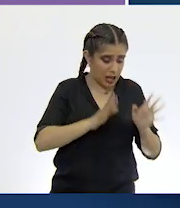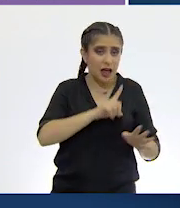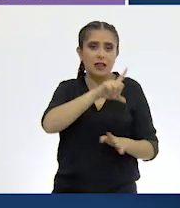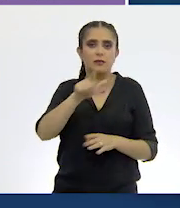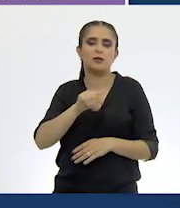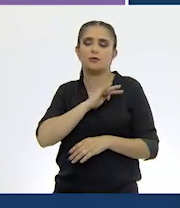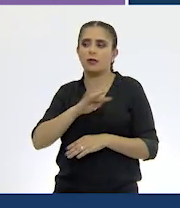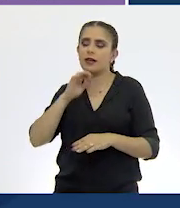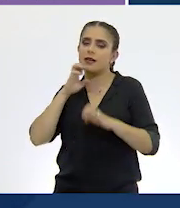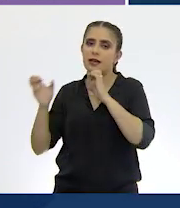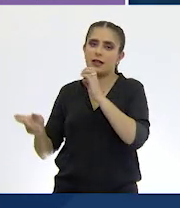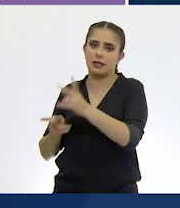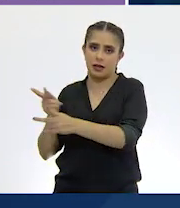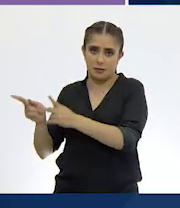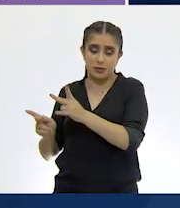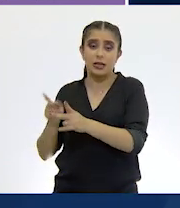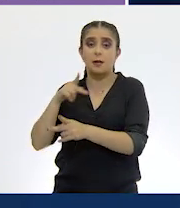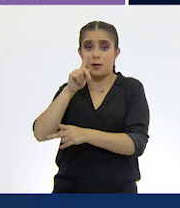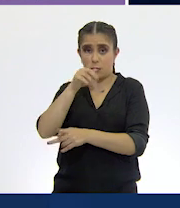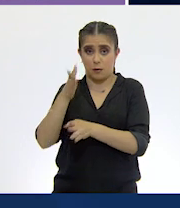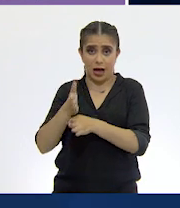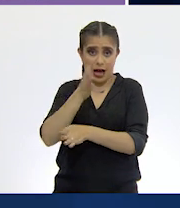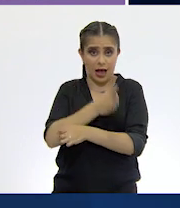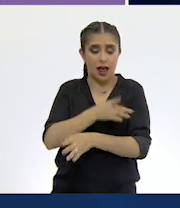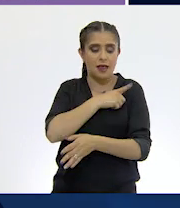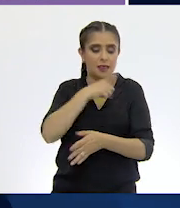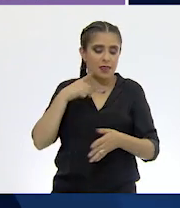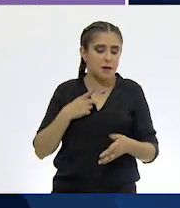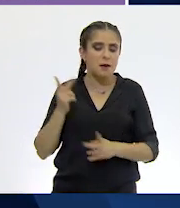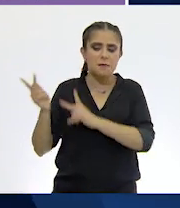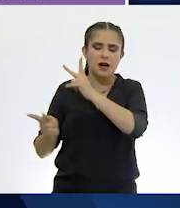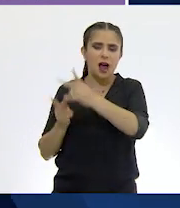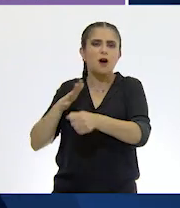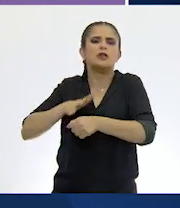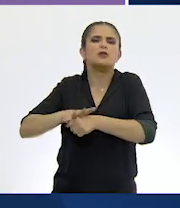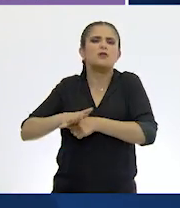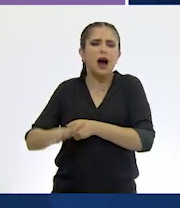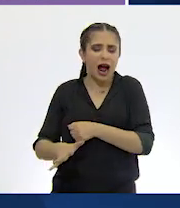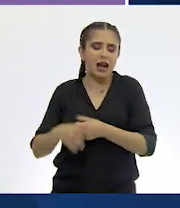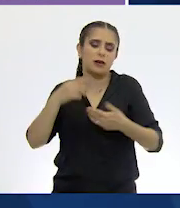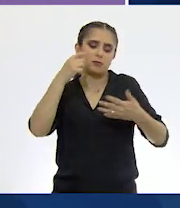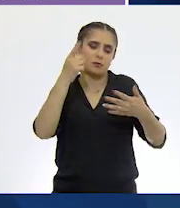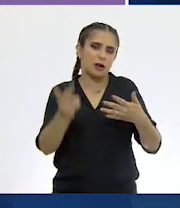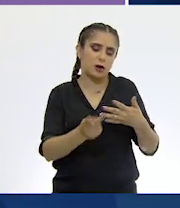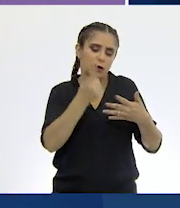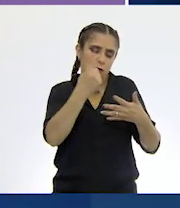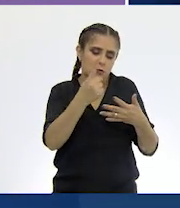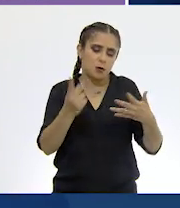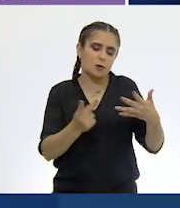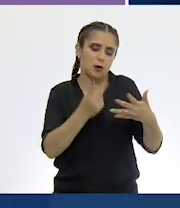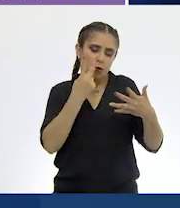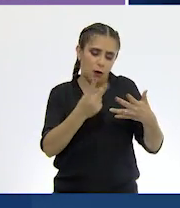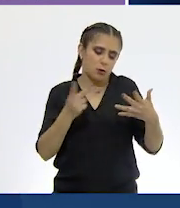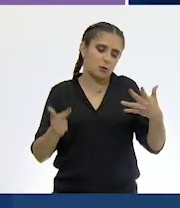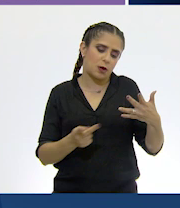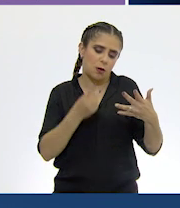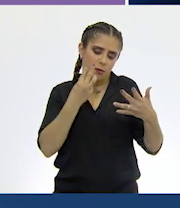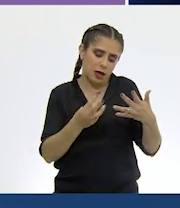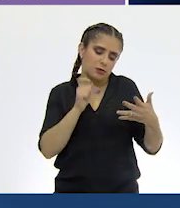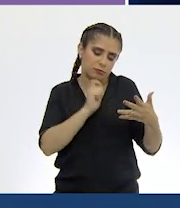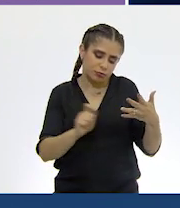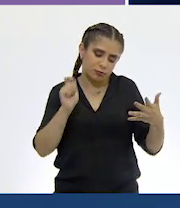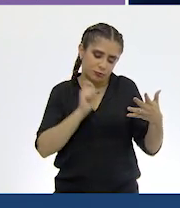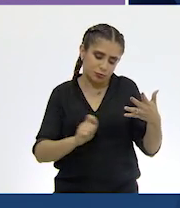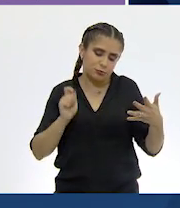Elaborar un borrador de la entrevista con las posibles preguntas, considerar la posibilidad de improvisar